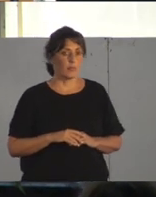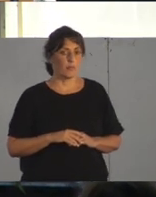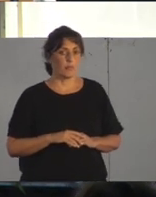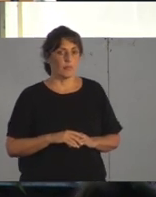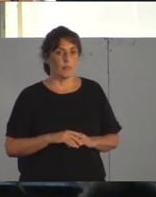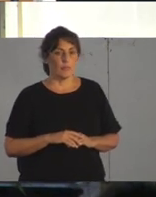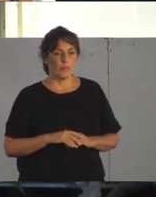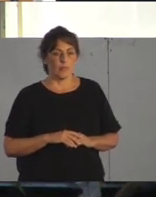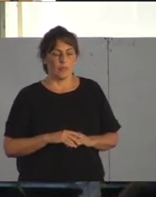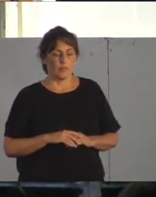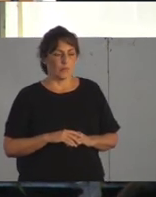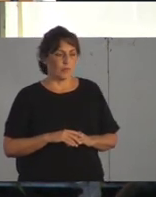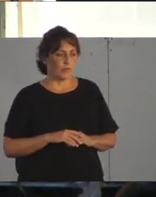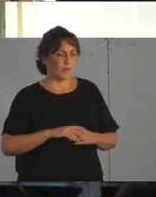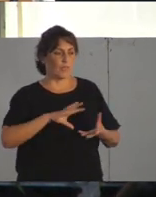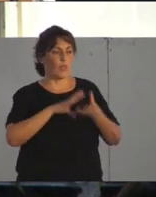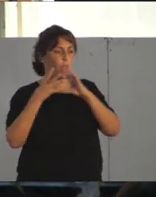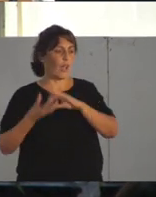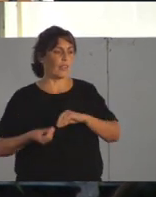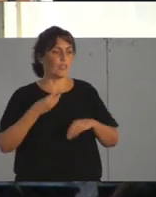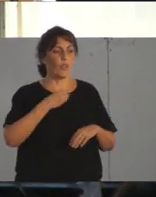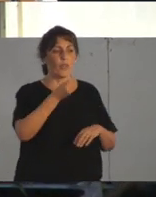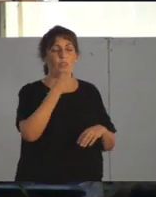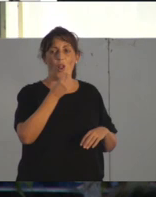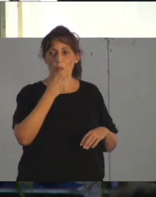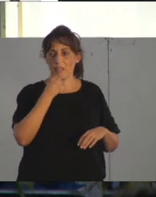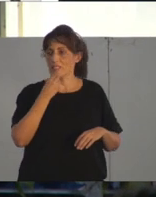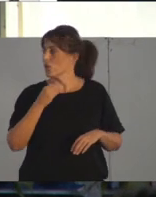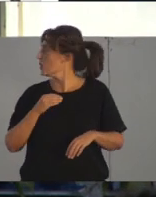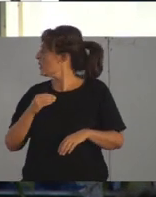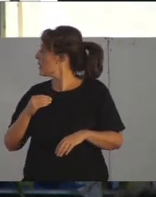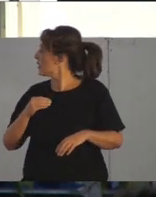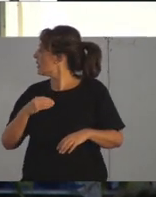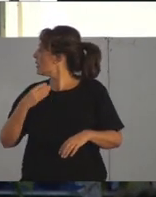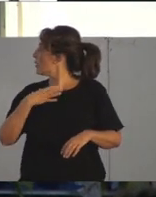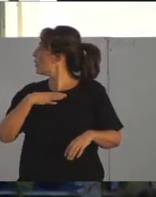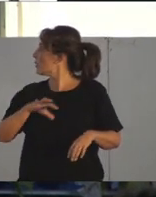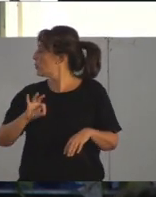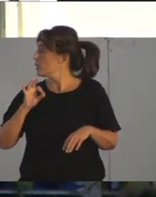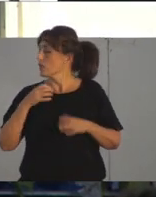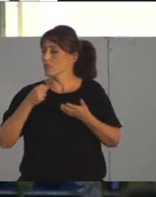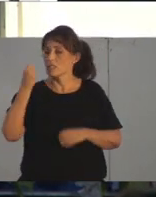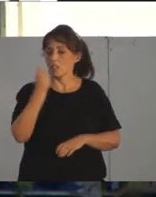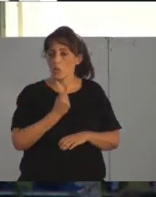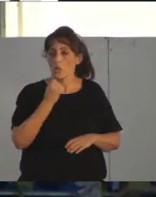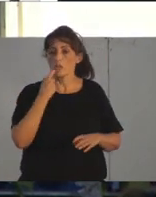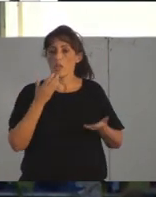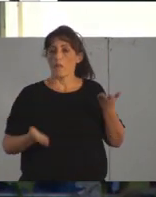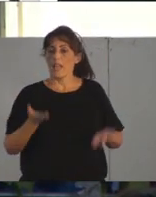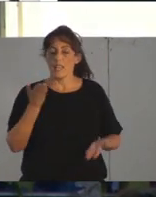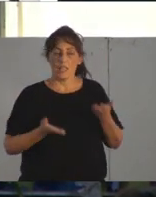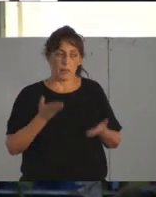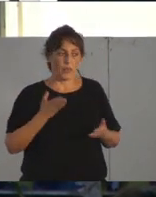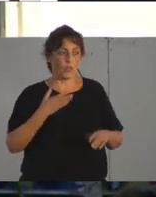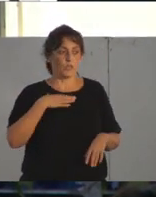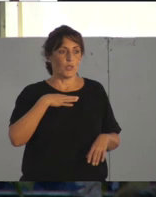La adaptación de los alimentos, ya cuando llegamos a los purés, también buscamos que las dietas con purés sean bastante equilibradas, que